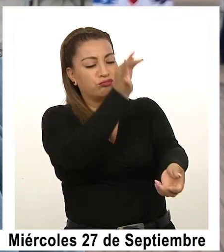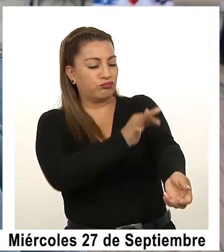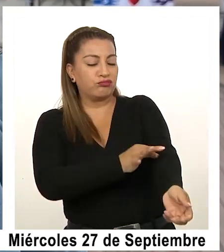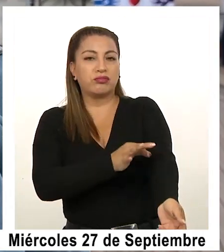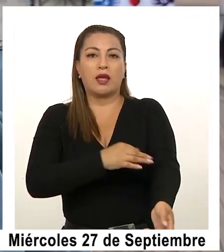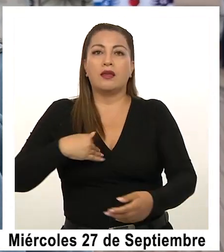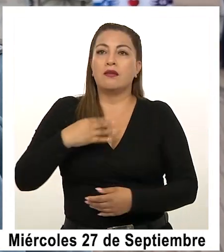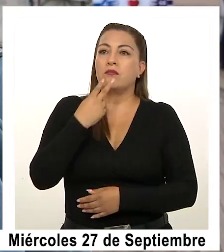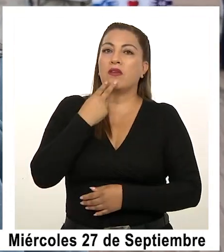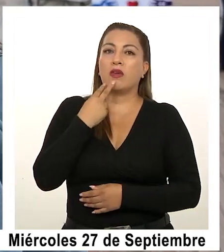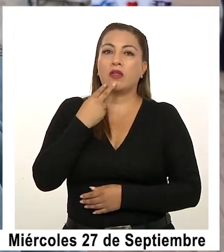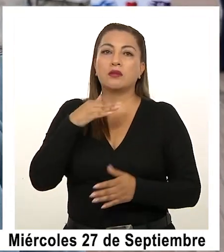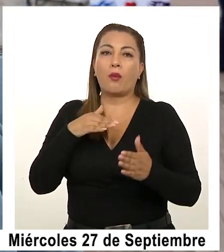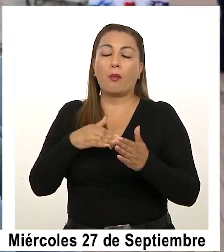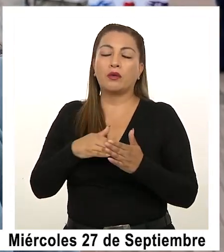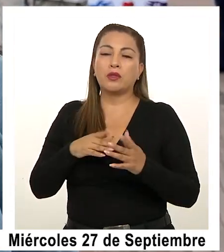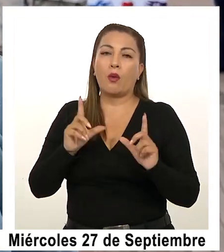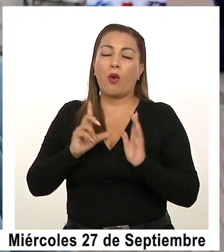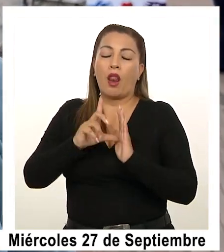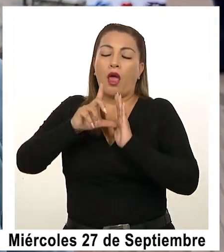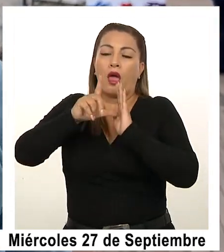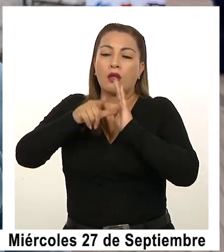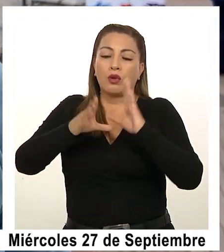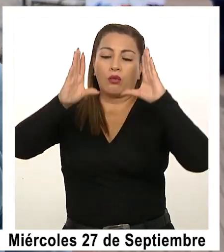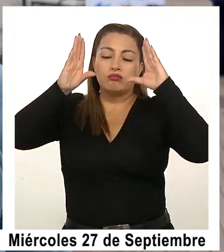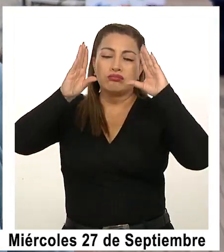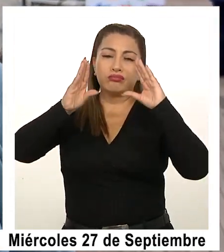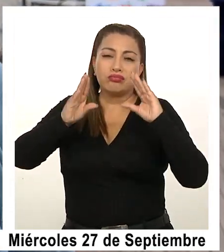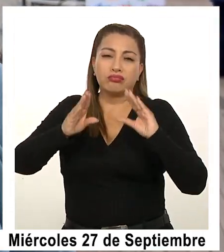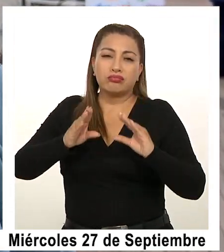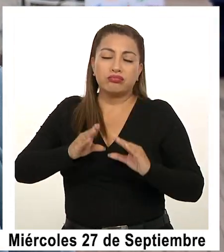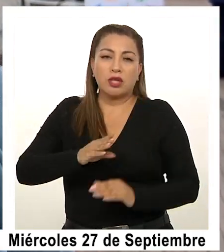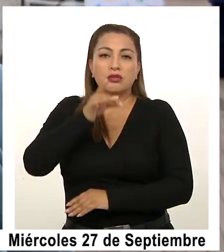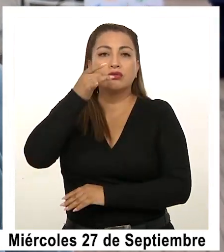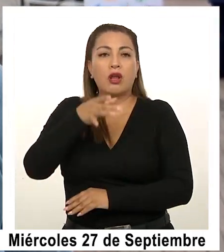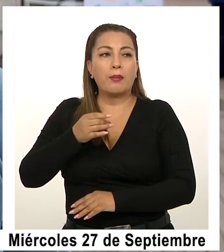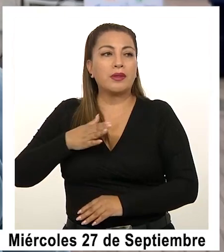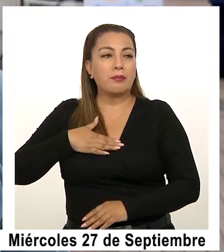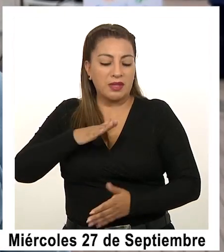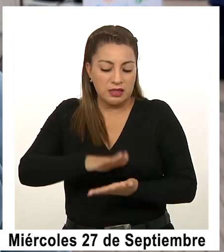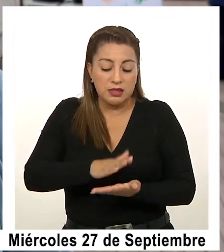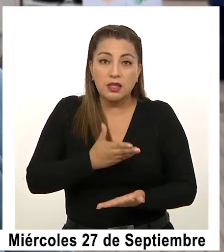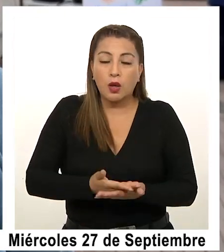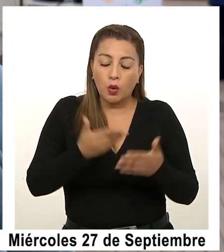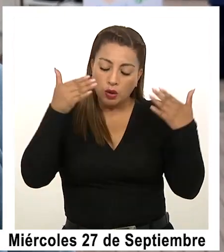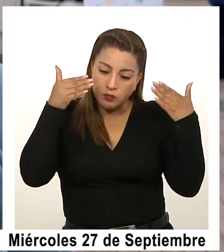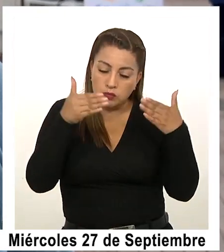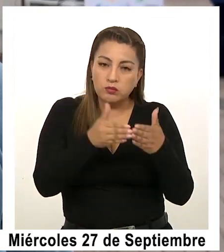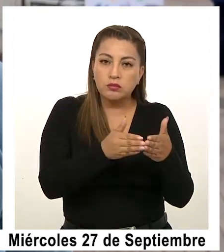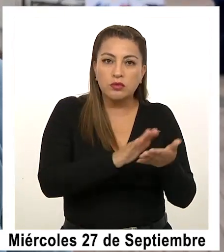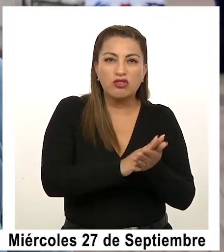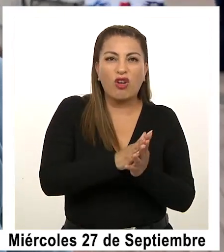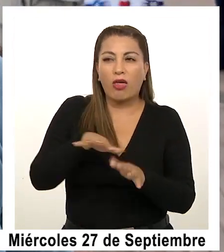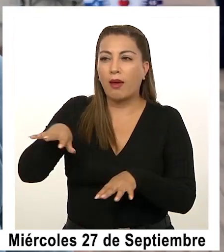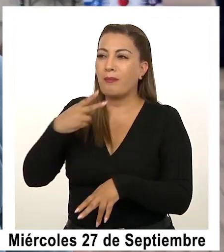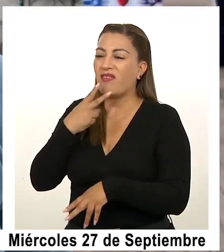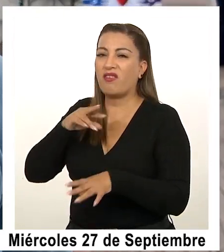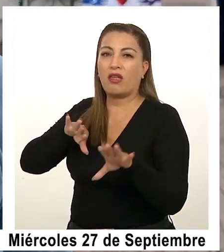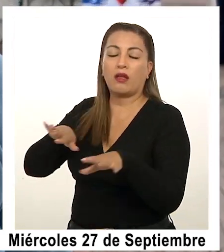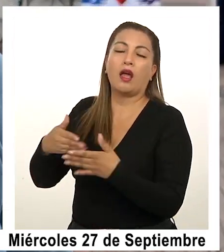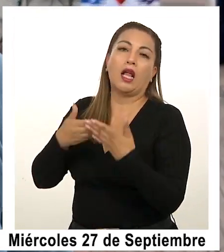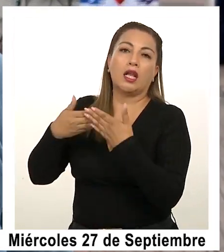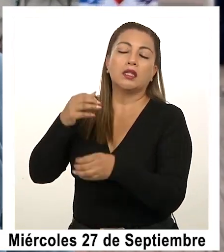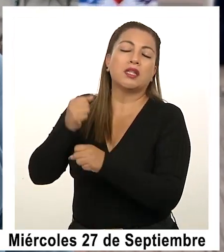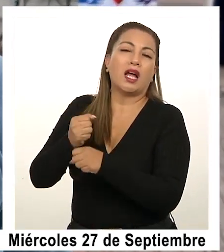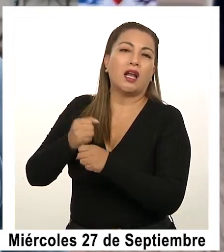vida literal se te pausa. No, solamente tienes que abocarte a recuperar tu salud. Dejas todo de lado, el estudio,